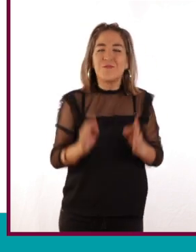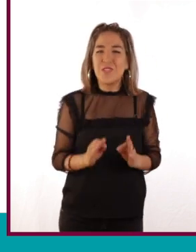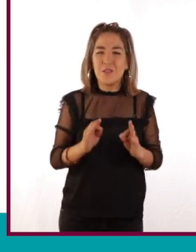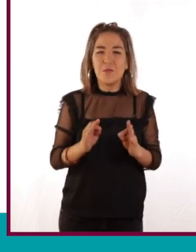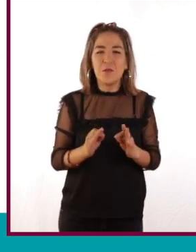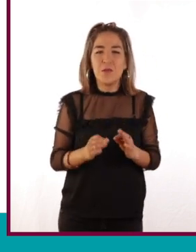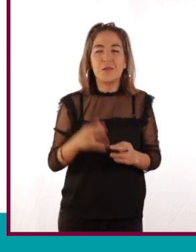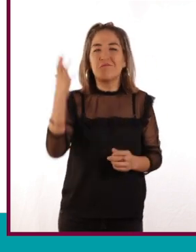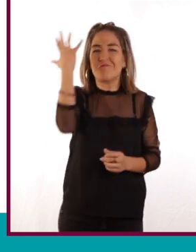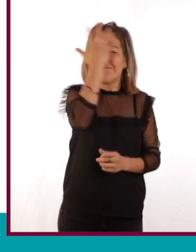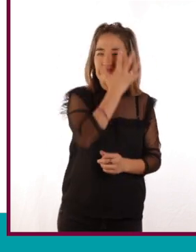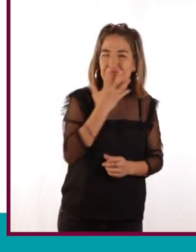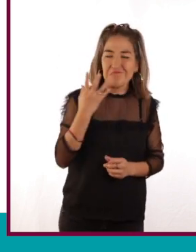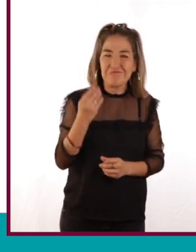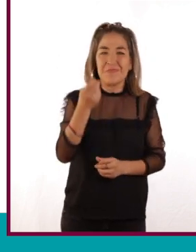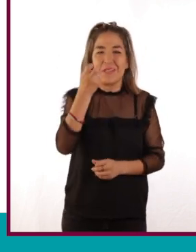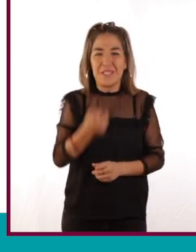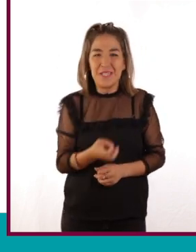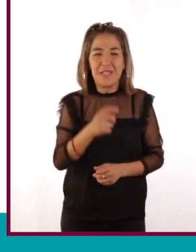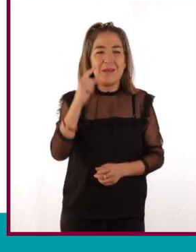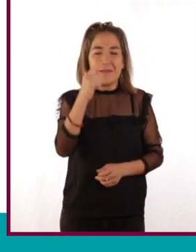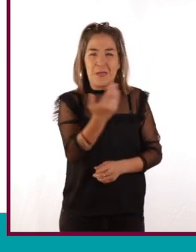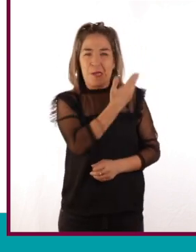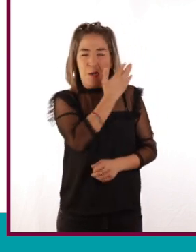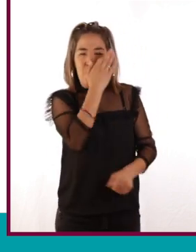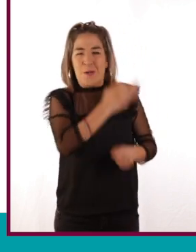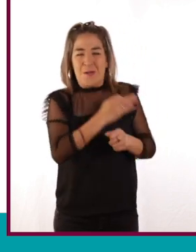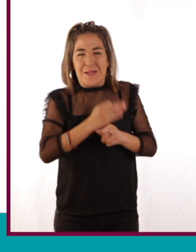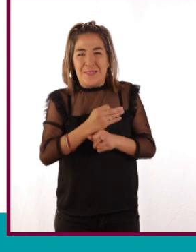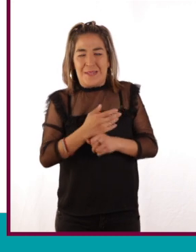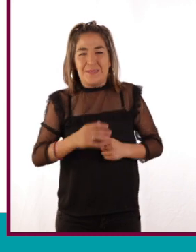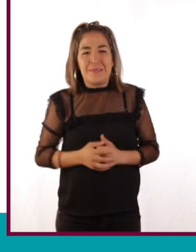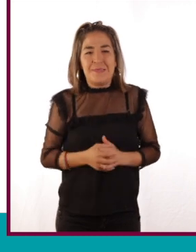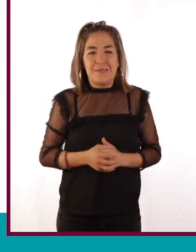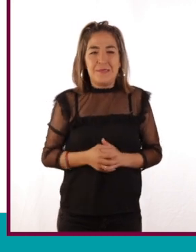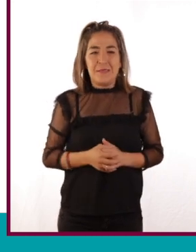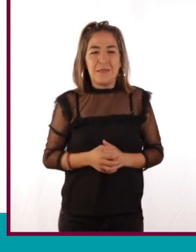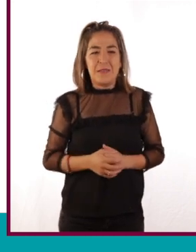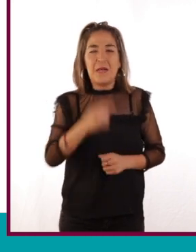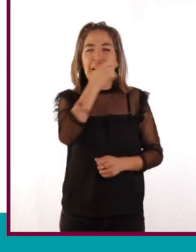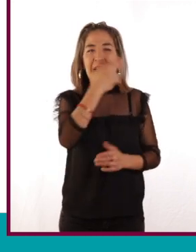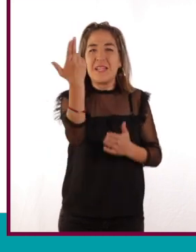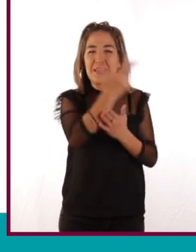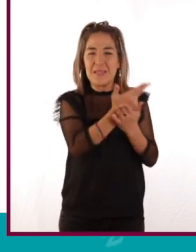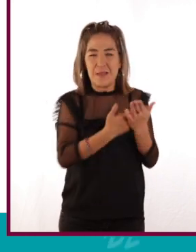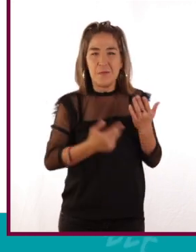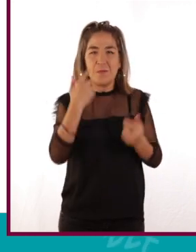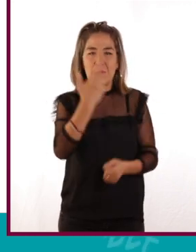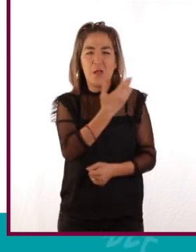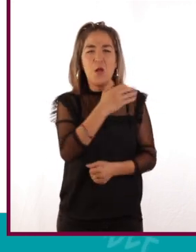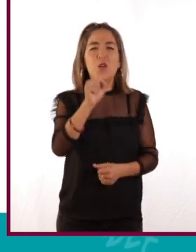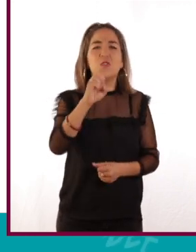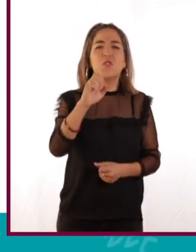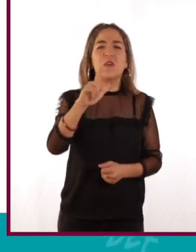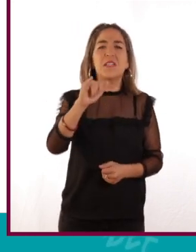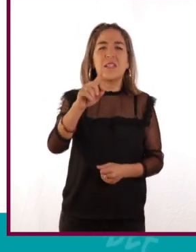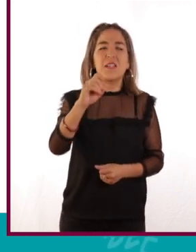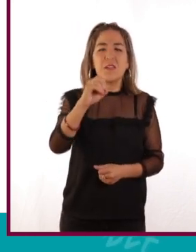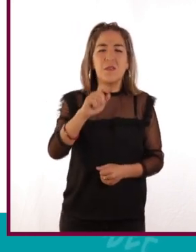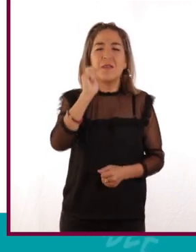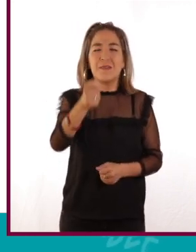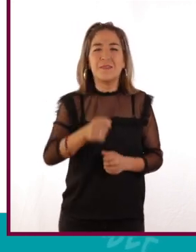son unas figuras muy hermosas. Aquí en la pantalla tengo dibujos de ellos. Los